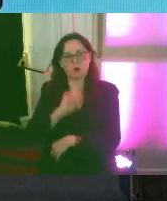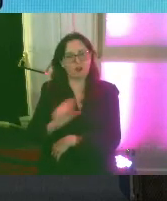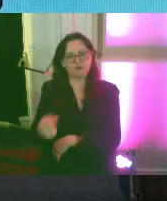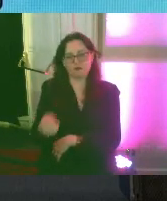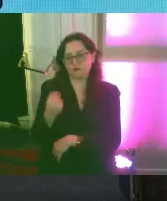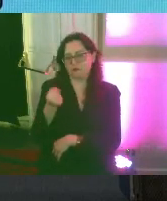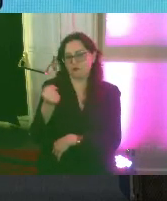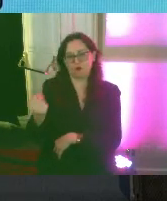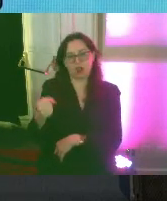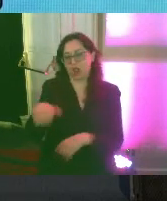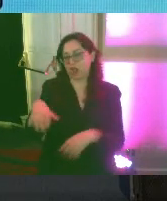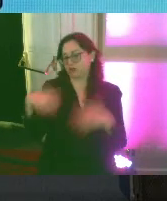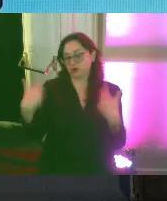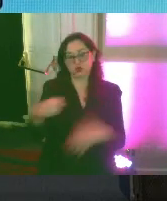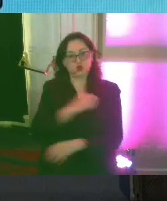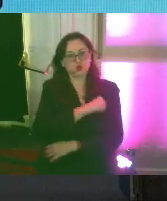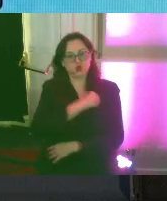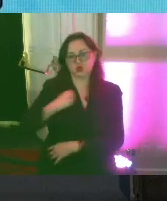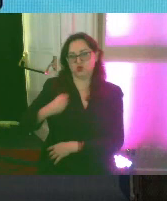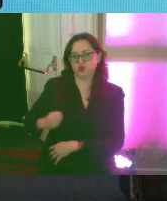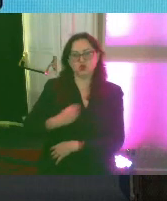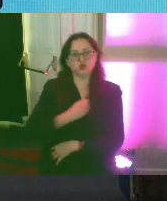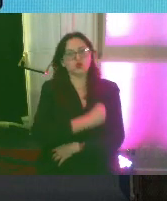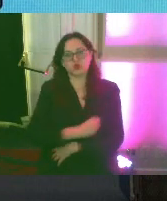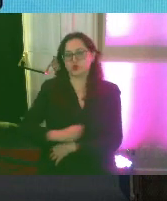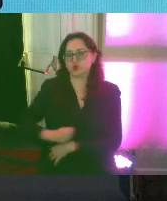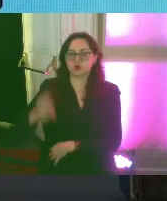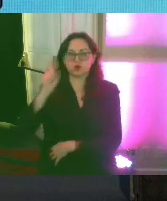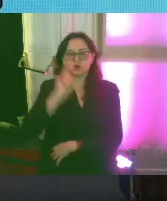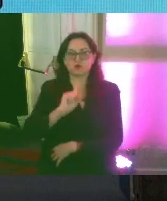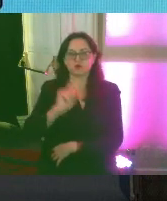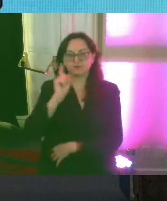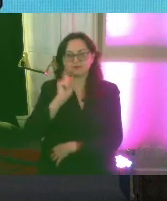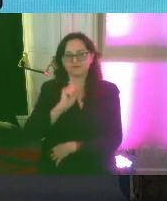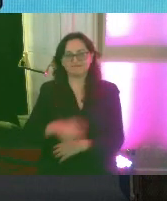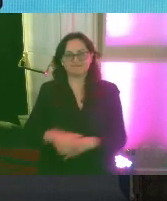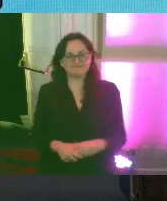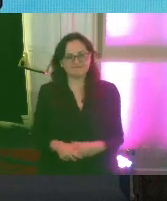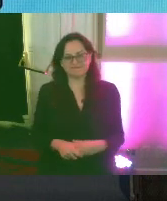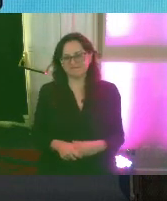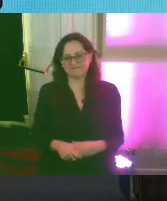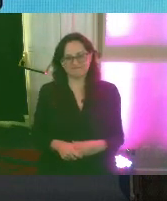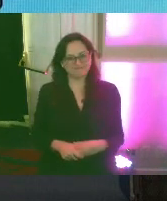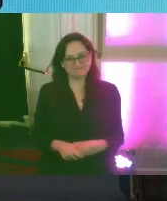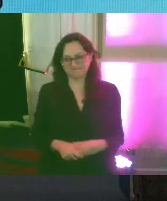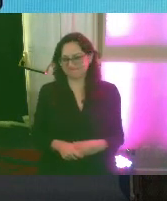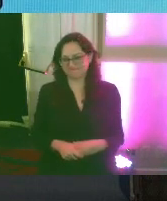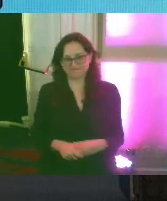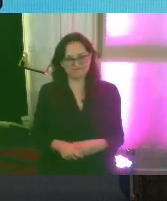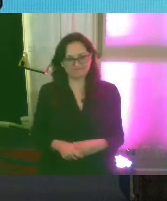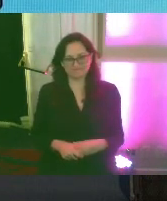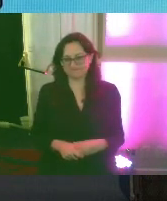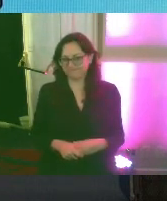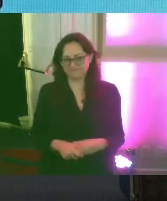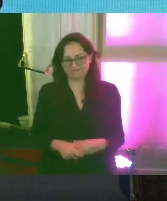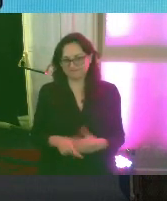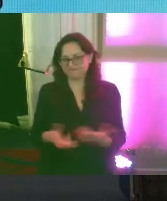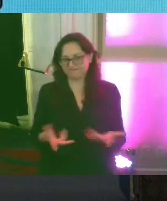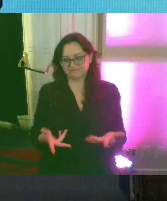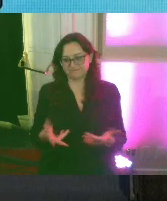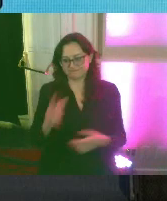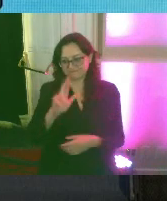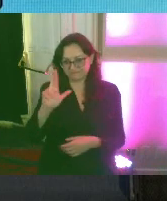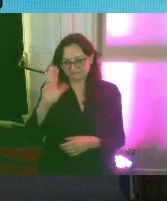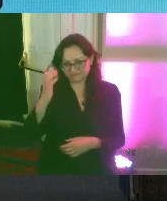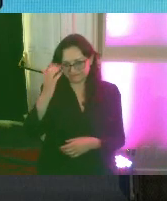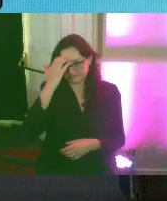Superhéroas todas, superheroínas. No, reconocer significa en las empresas, tener licencias